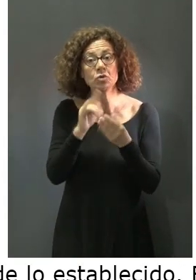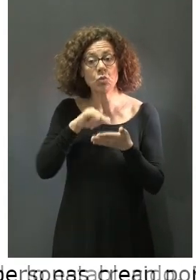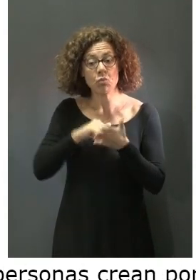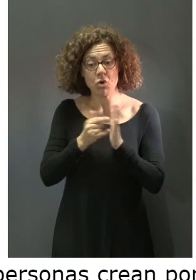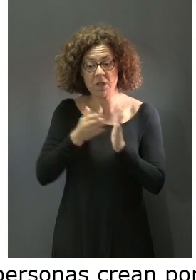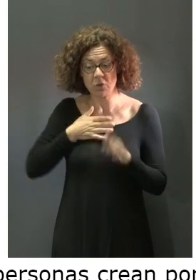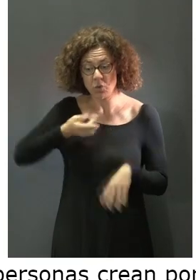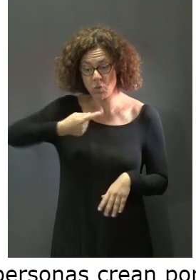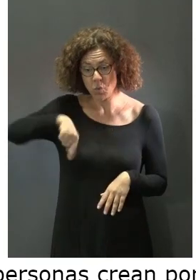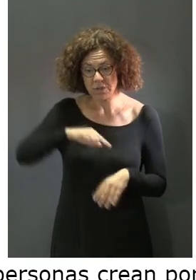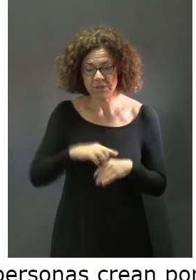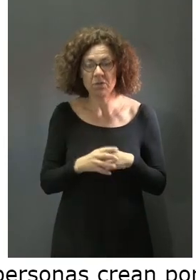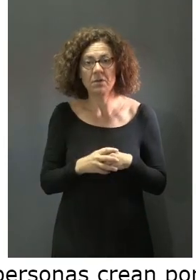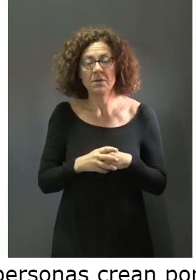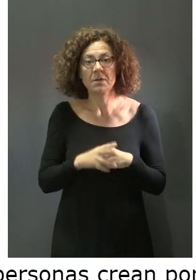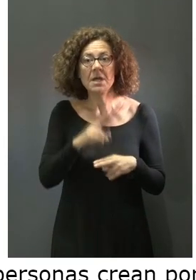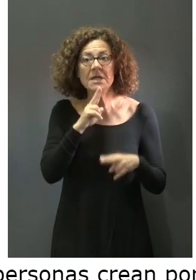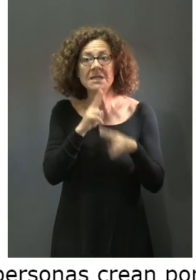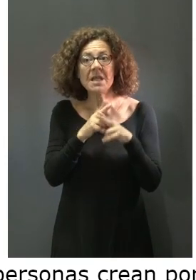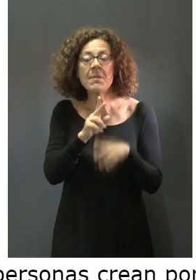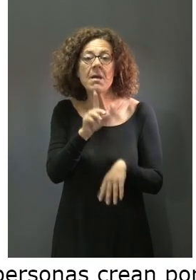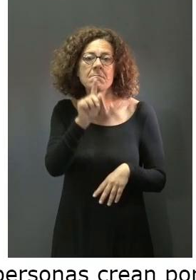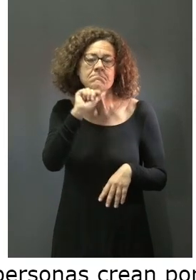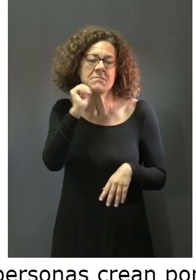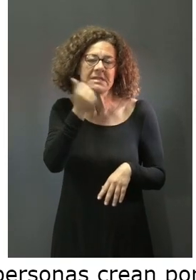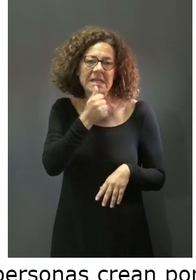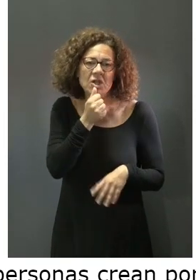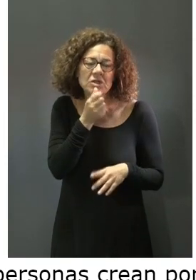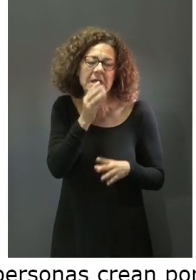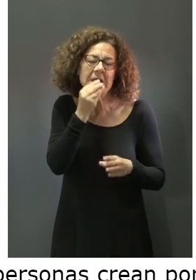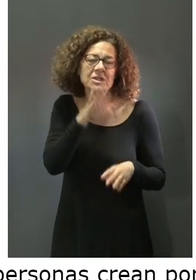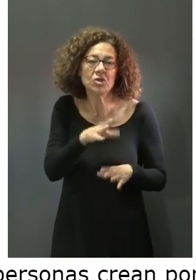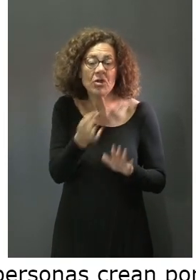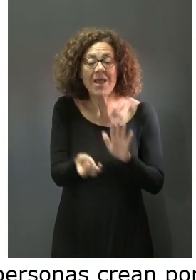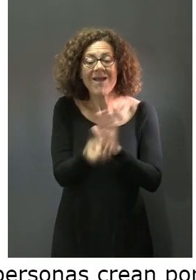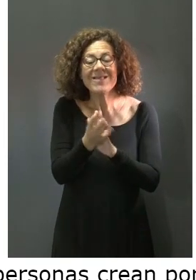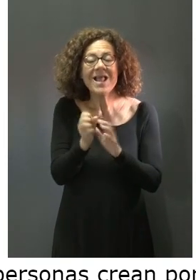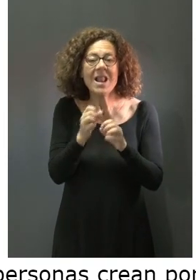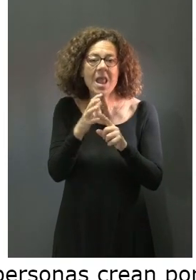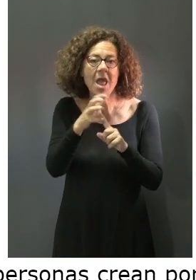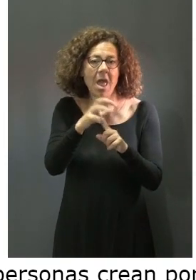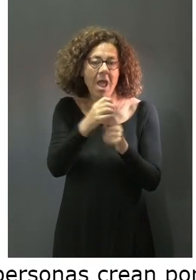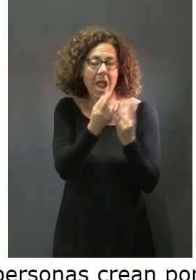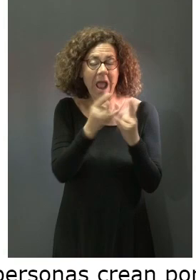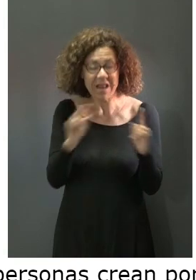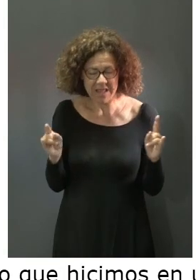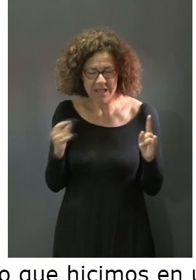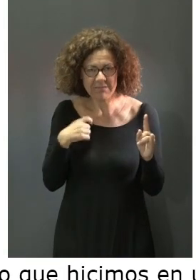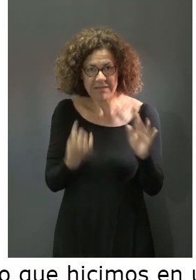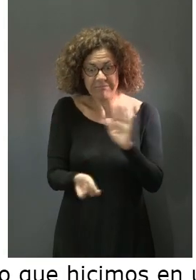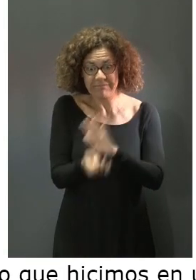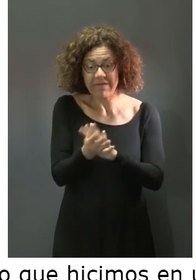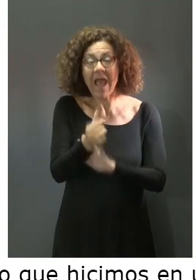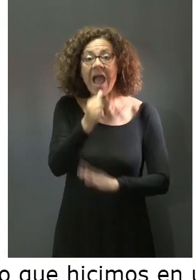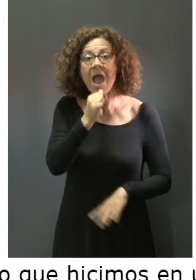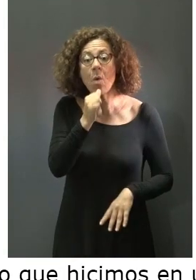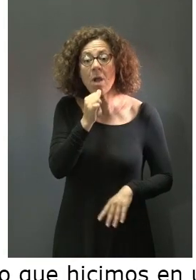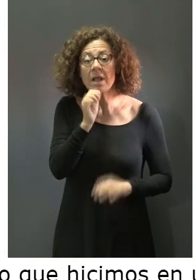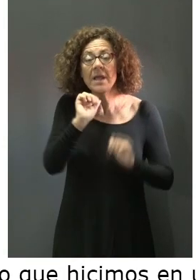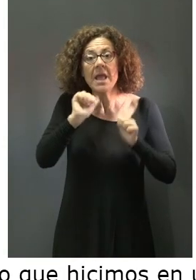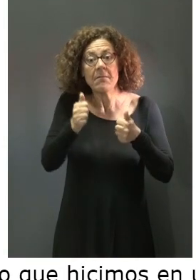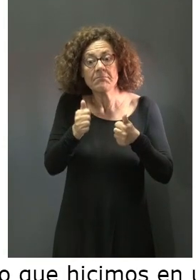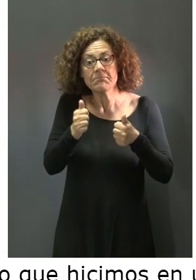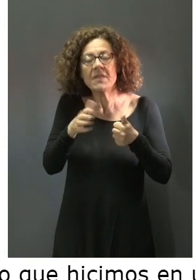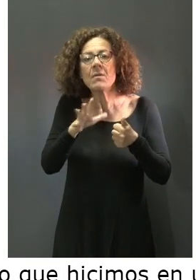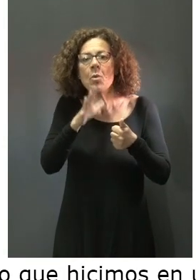proyecto nuestro que se llama La misteriosa historia del jardín que produce agua, que lo tengo en la web, y que partía, entre